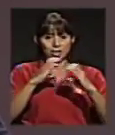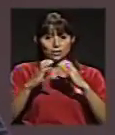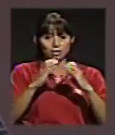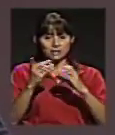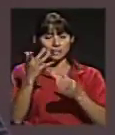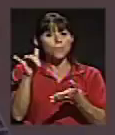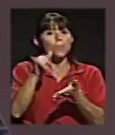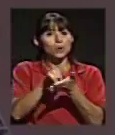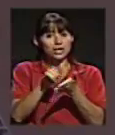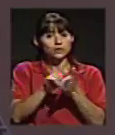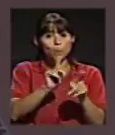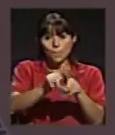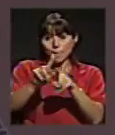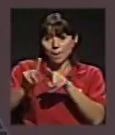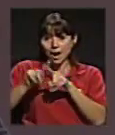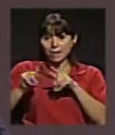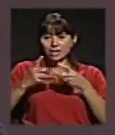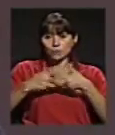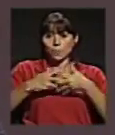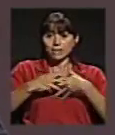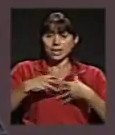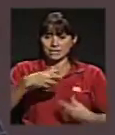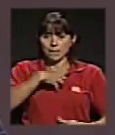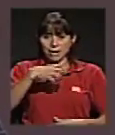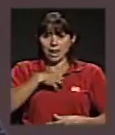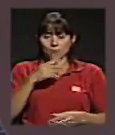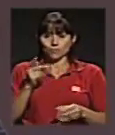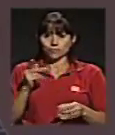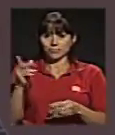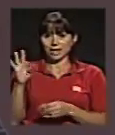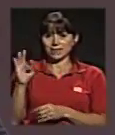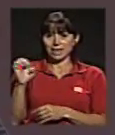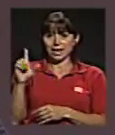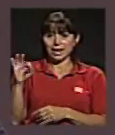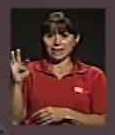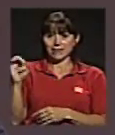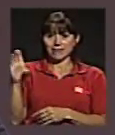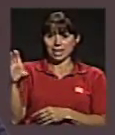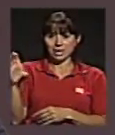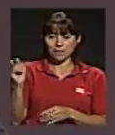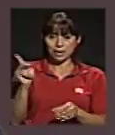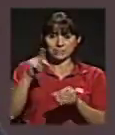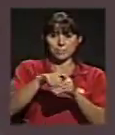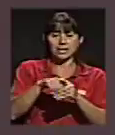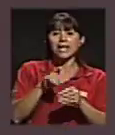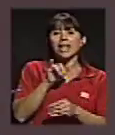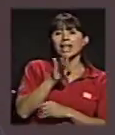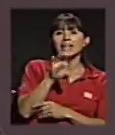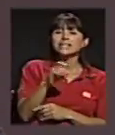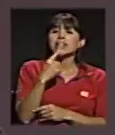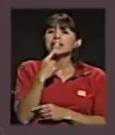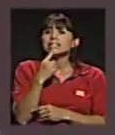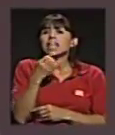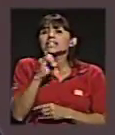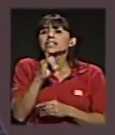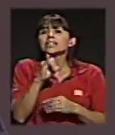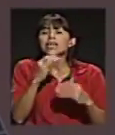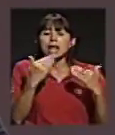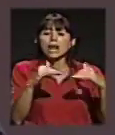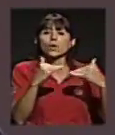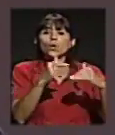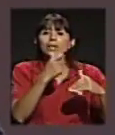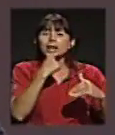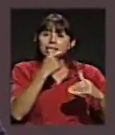varias compañías apelaron a la participación de Teletec. El ICE alegaba que si el Corte Inglés presentara todo el listado, podrían